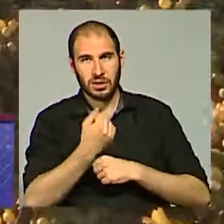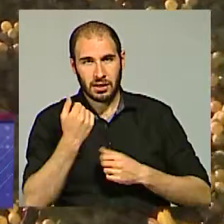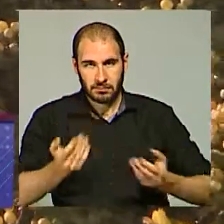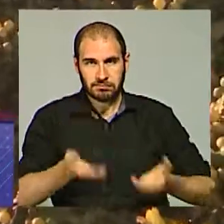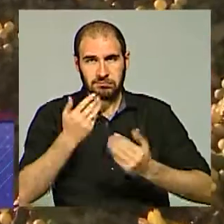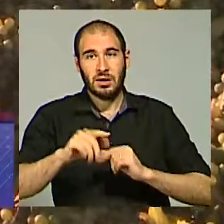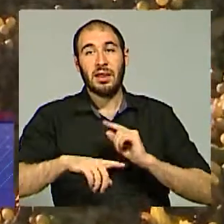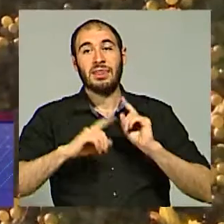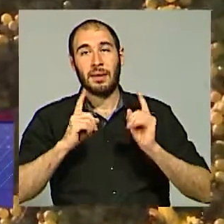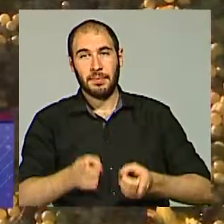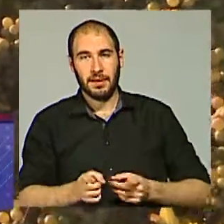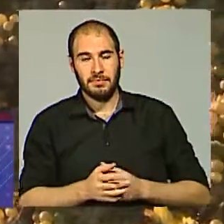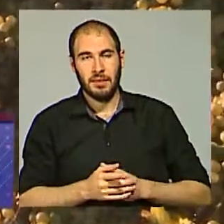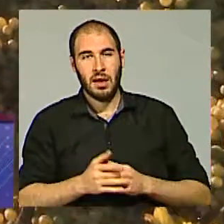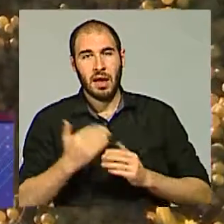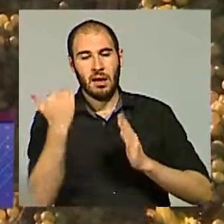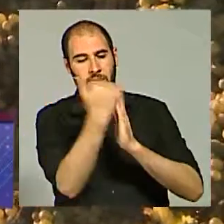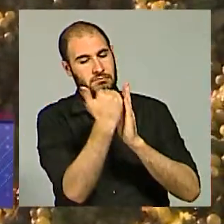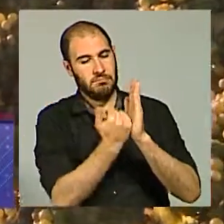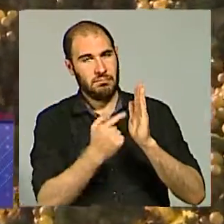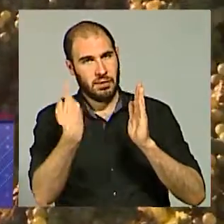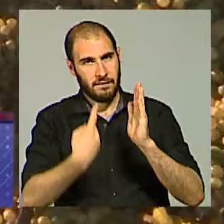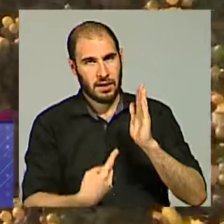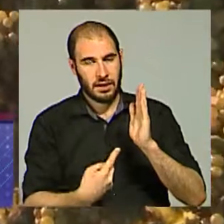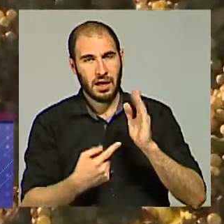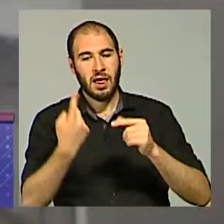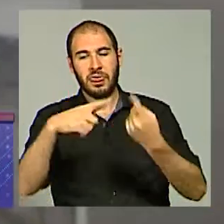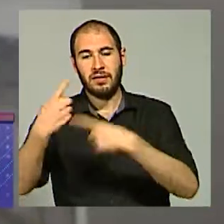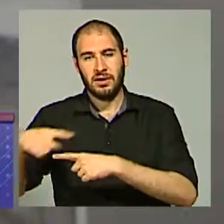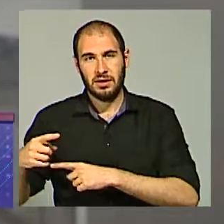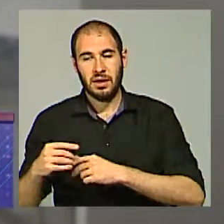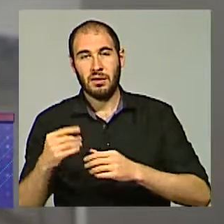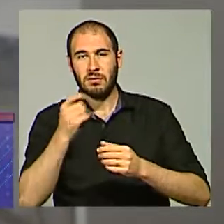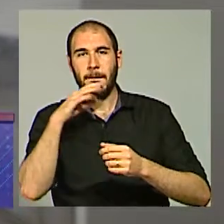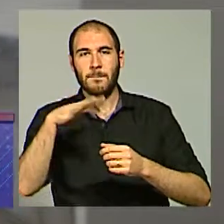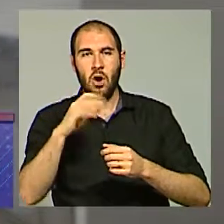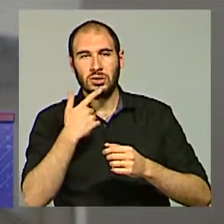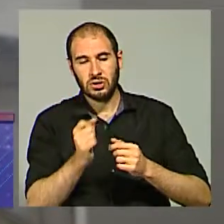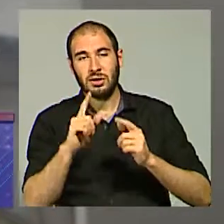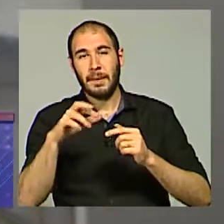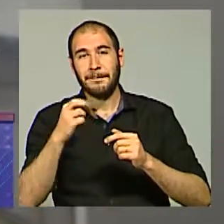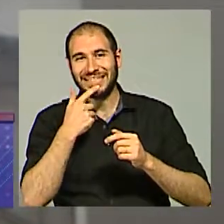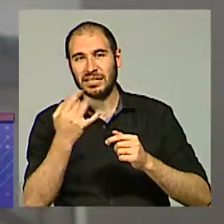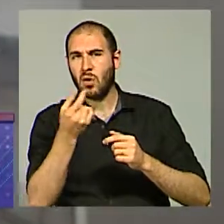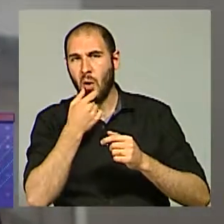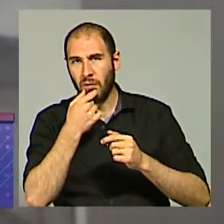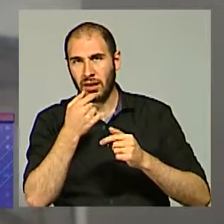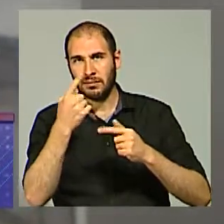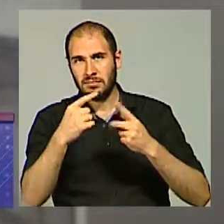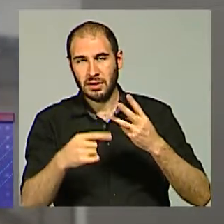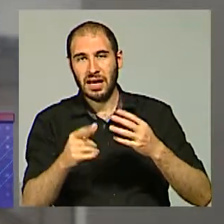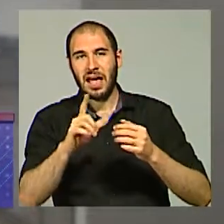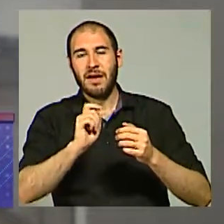adelante y además establece distintos criterios de que diversificar no solamente hacer mosto sino también pasar de uva y todo lo que sea sacar